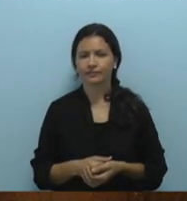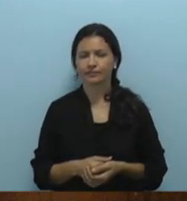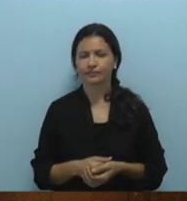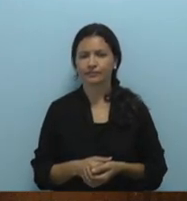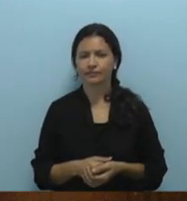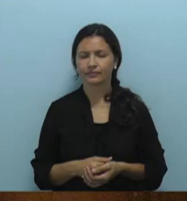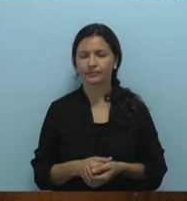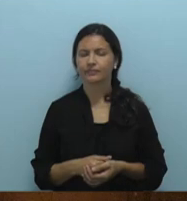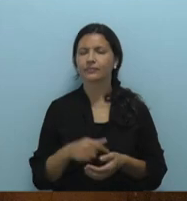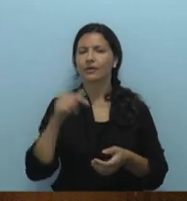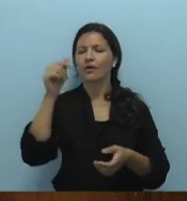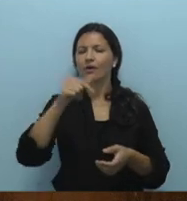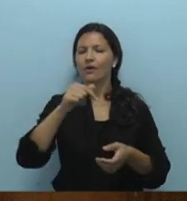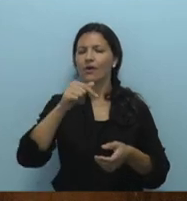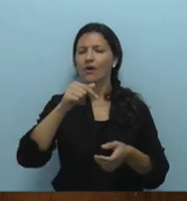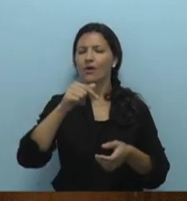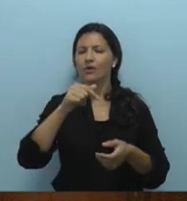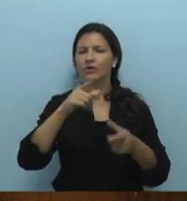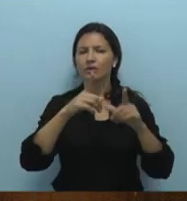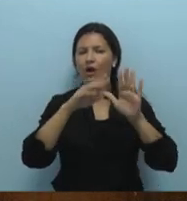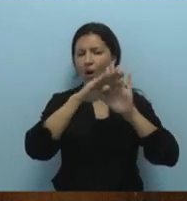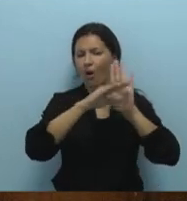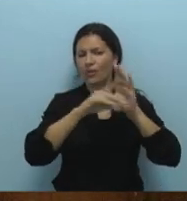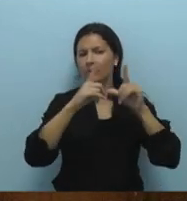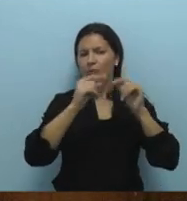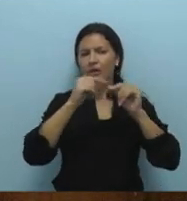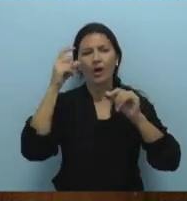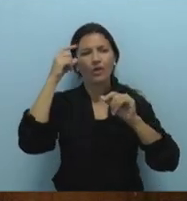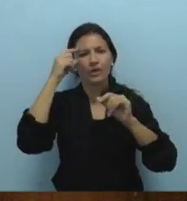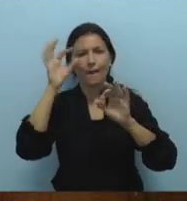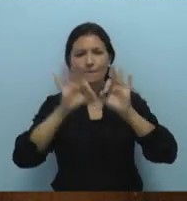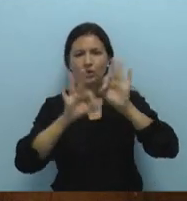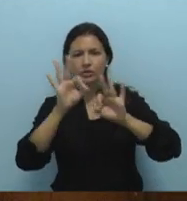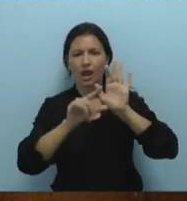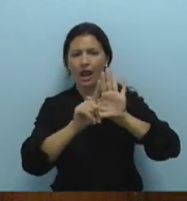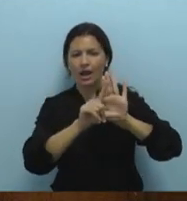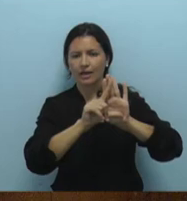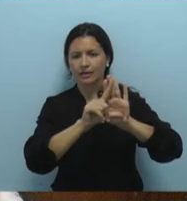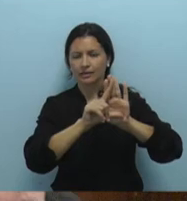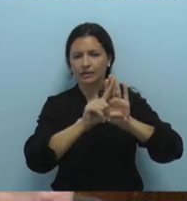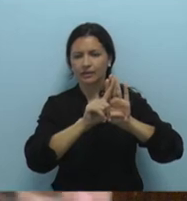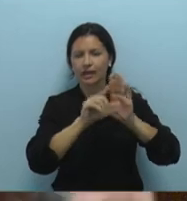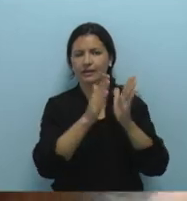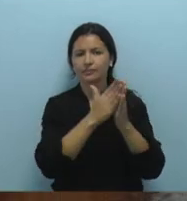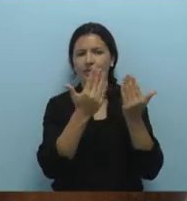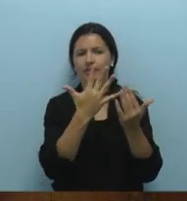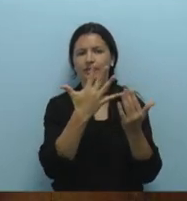Orden del día número 10 tiene una ley. El